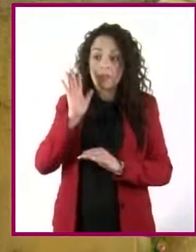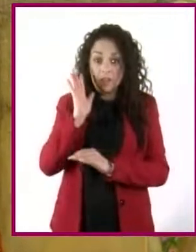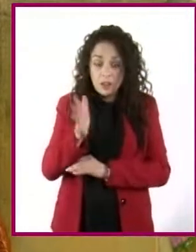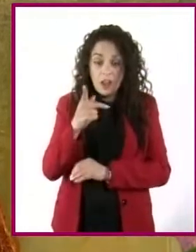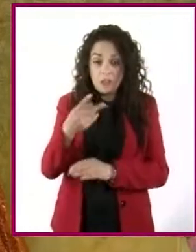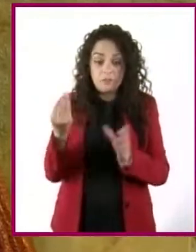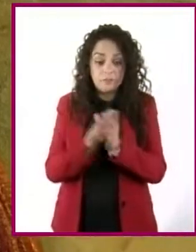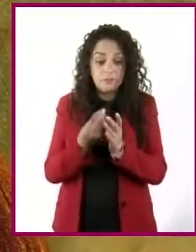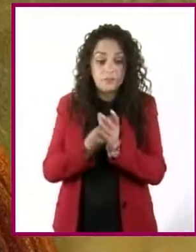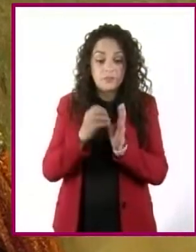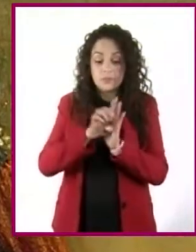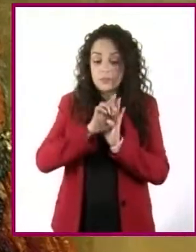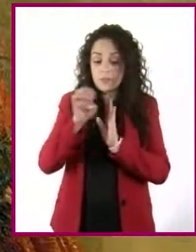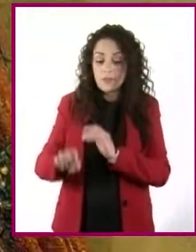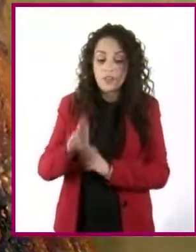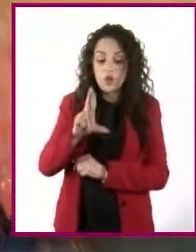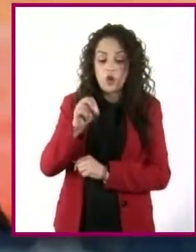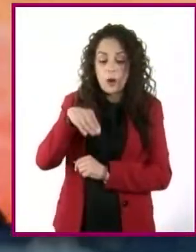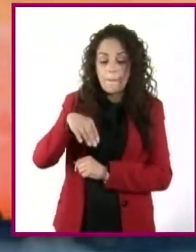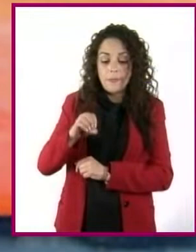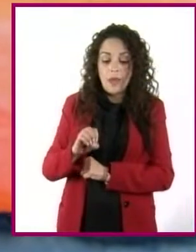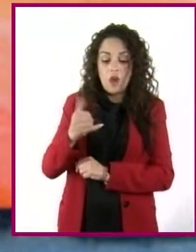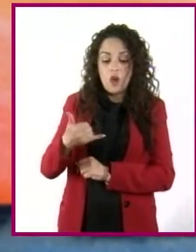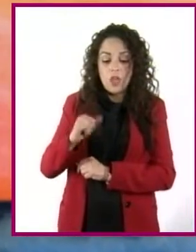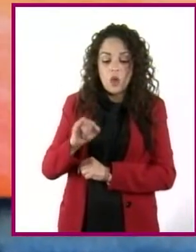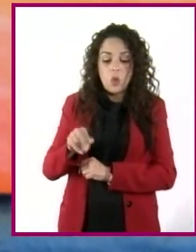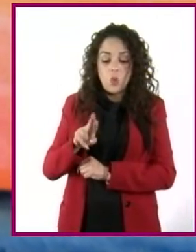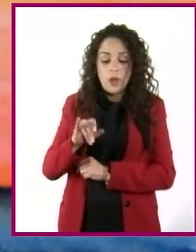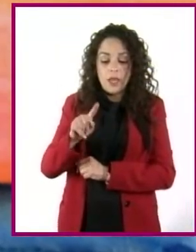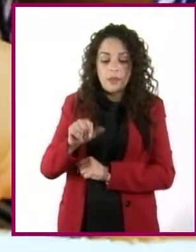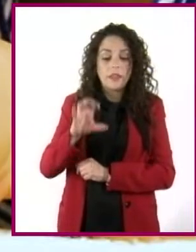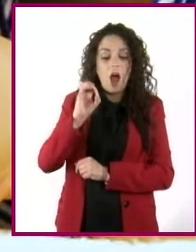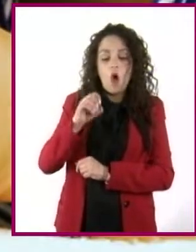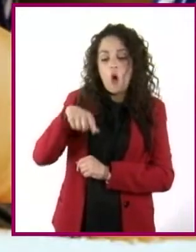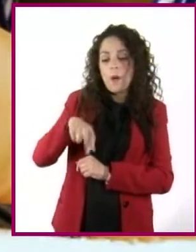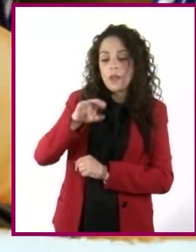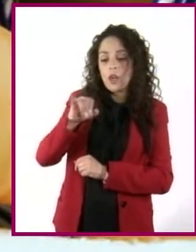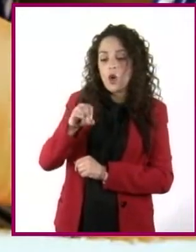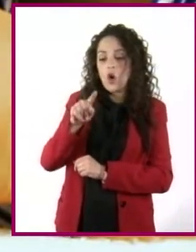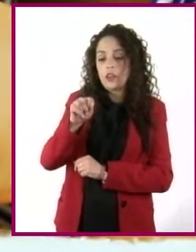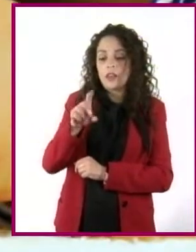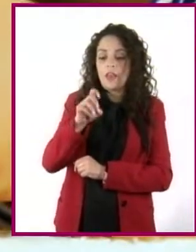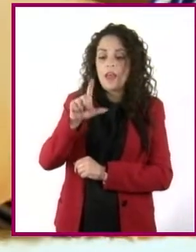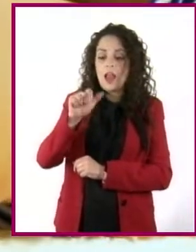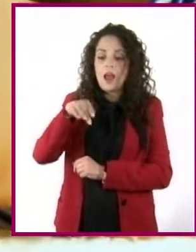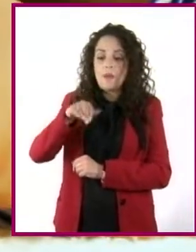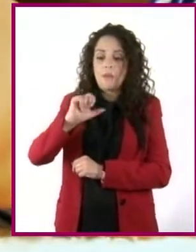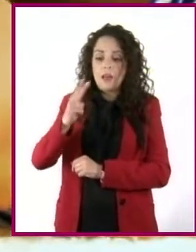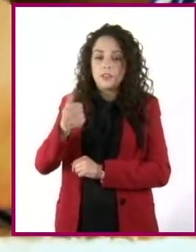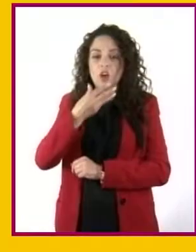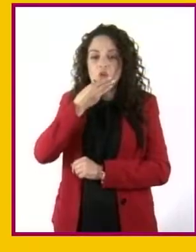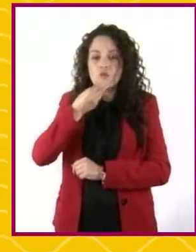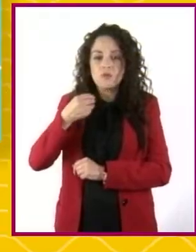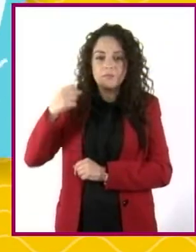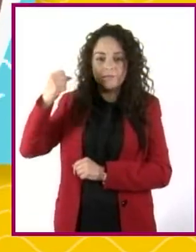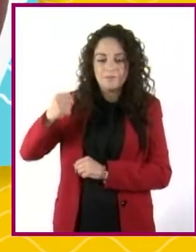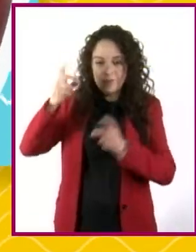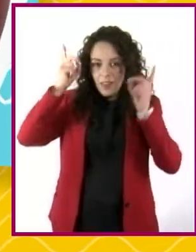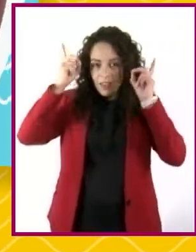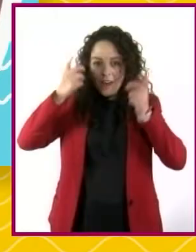clásicas como Romeo y Julieta o El Quijote de la Mancha. Historias clásicas de la literatura infantil